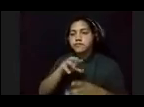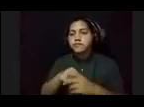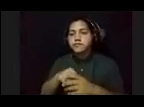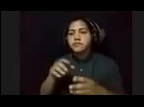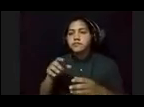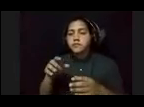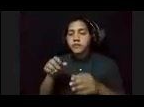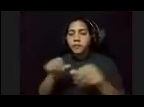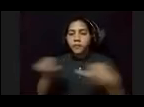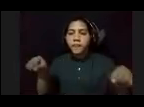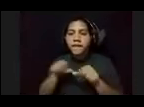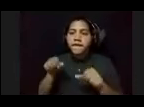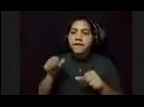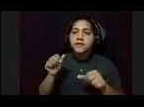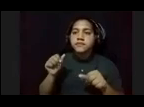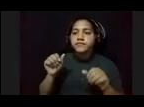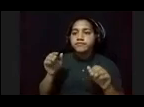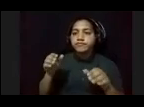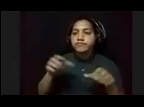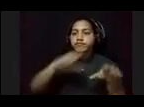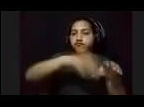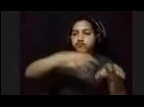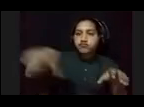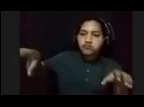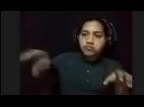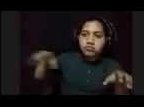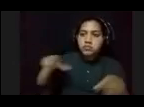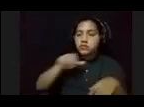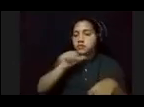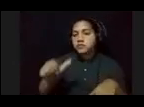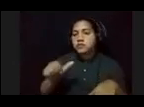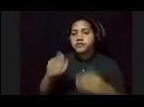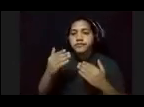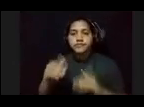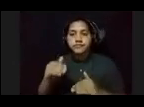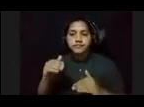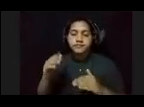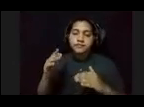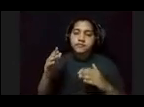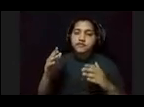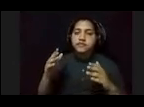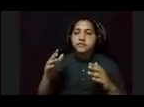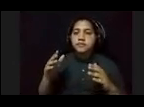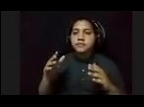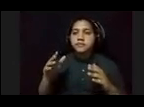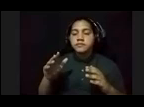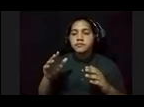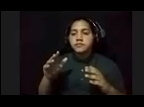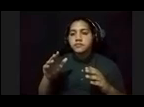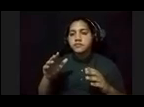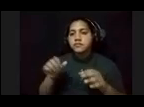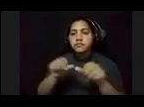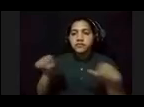La construcción de este cerco abalaustrado no incluyó una línea de murallas y baluartes en el norte, por lo que el área